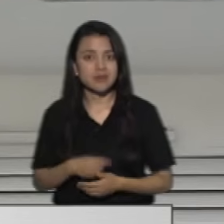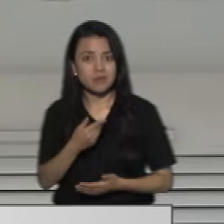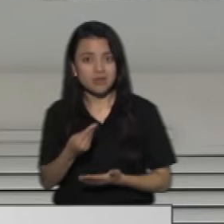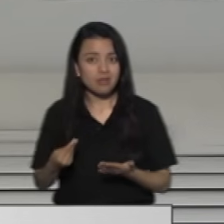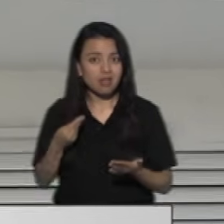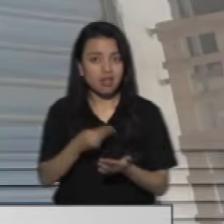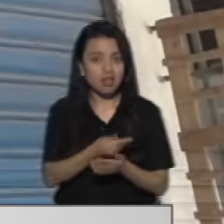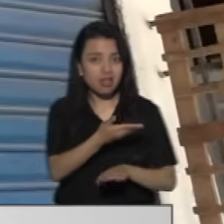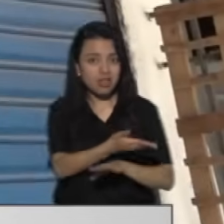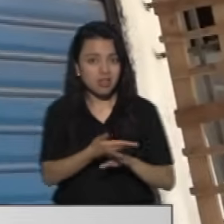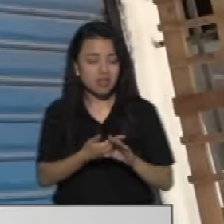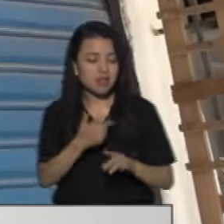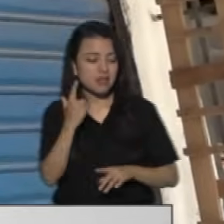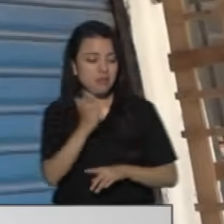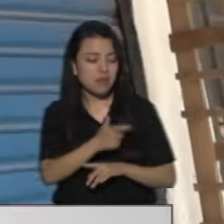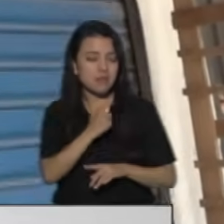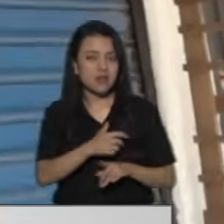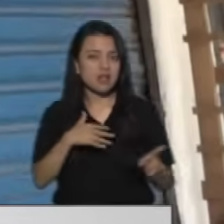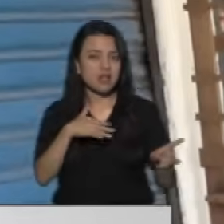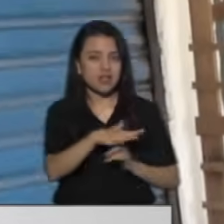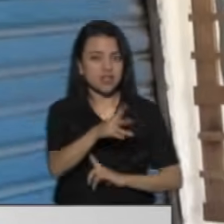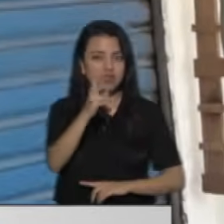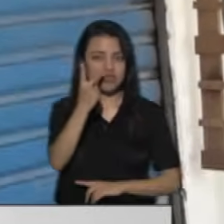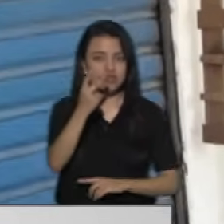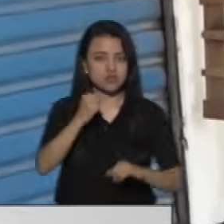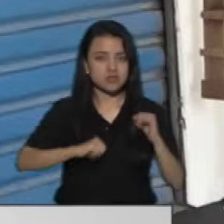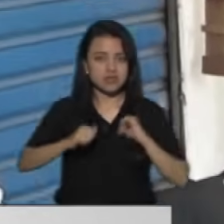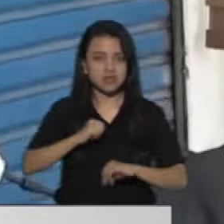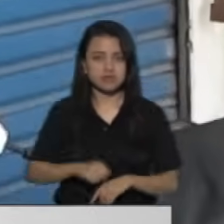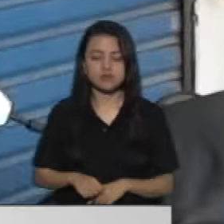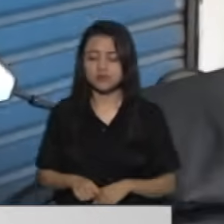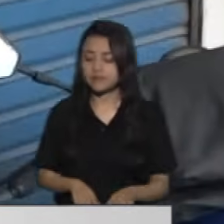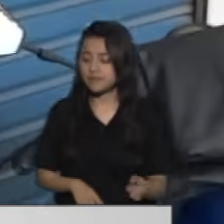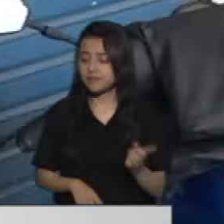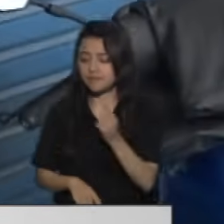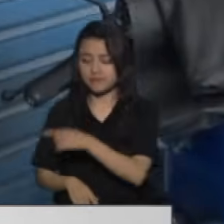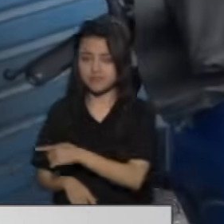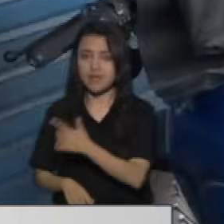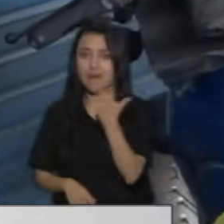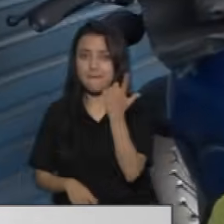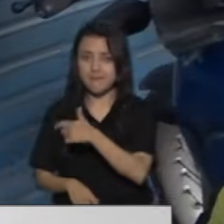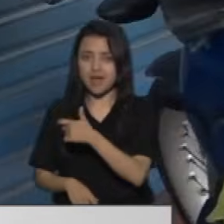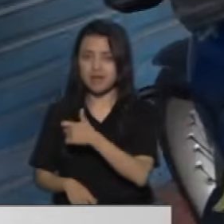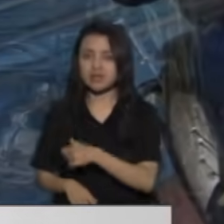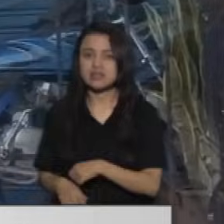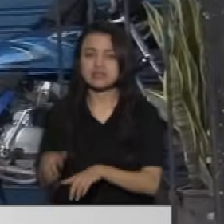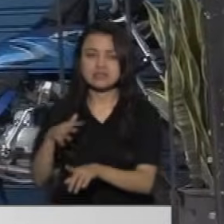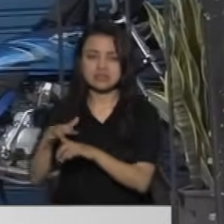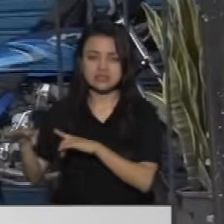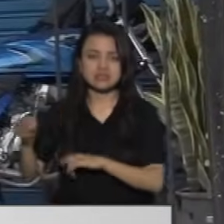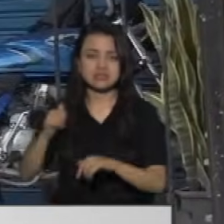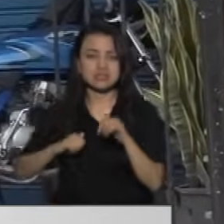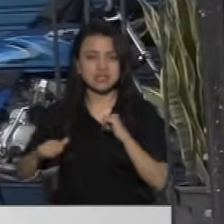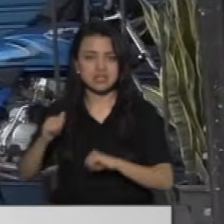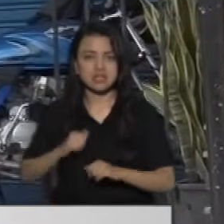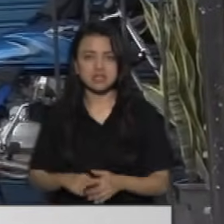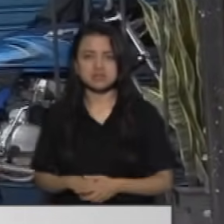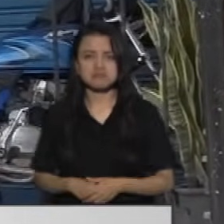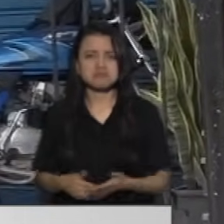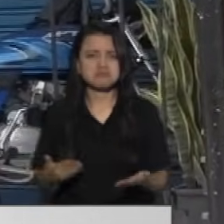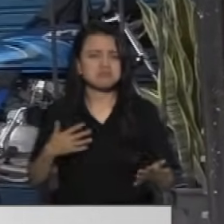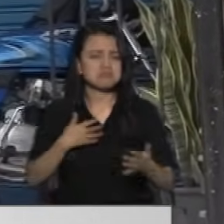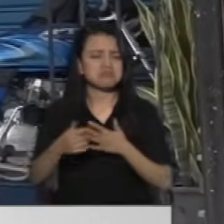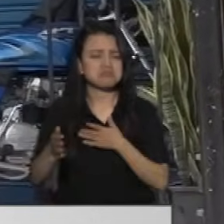resultaron heridas. En el segundo, en Malambo, otras dos personas fueron impactadas por las balas. Sin importar la presencia de